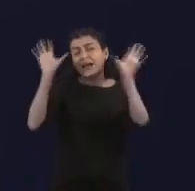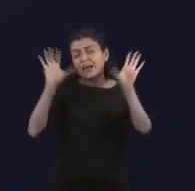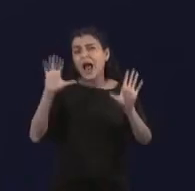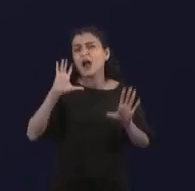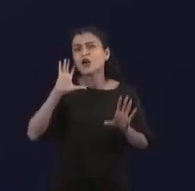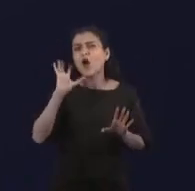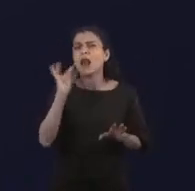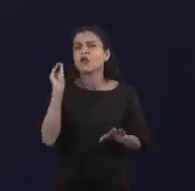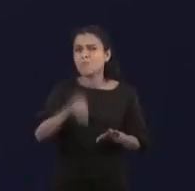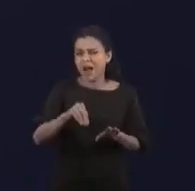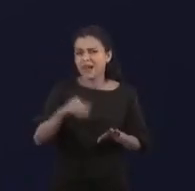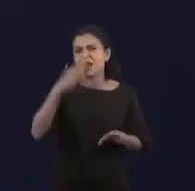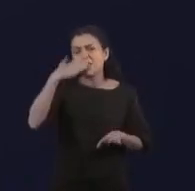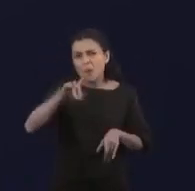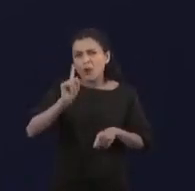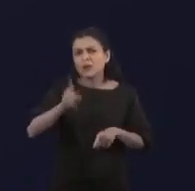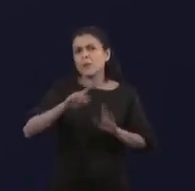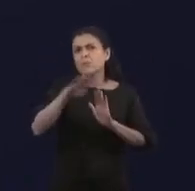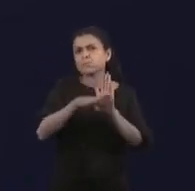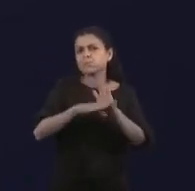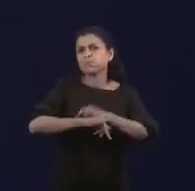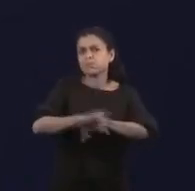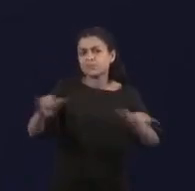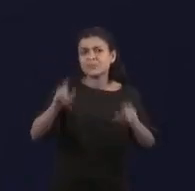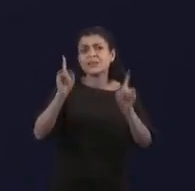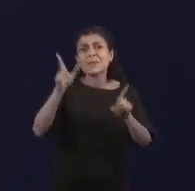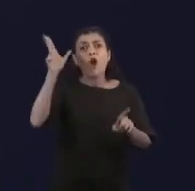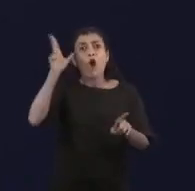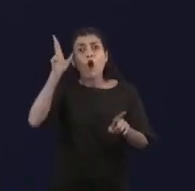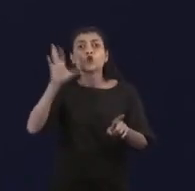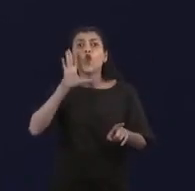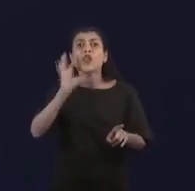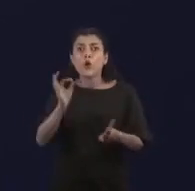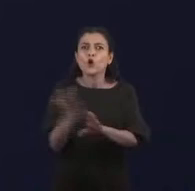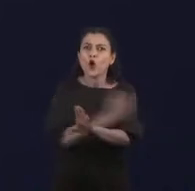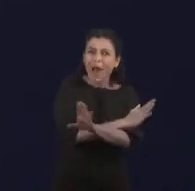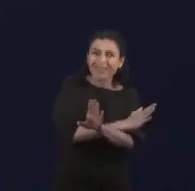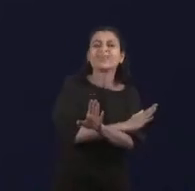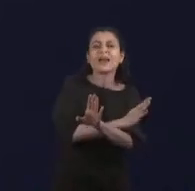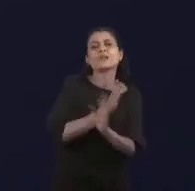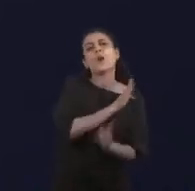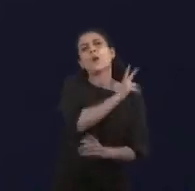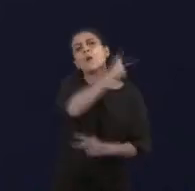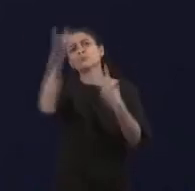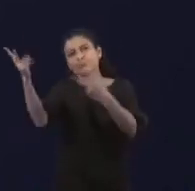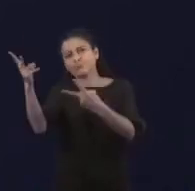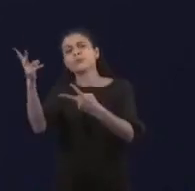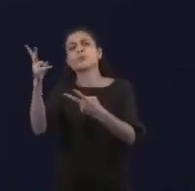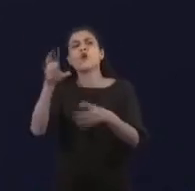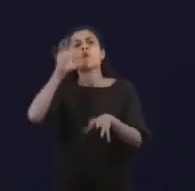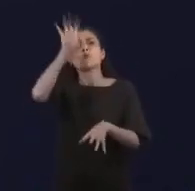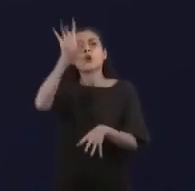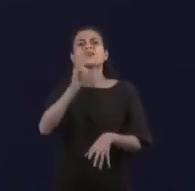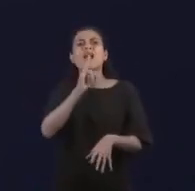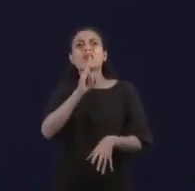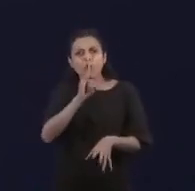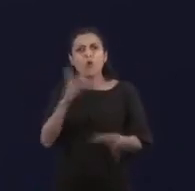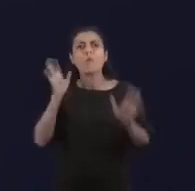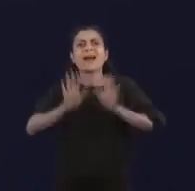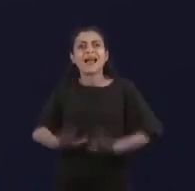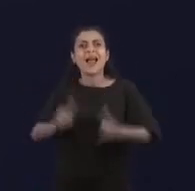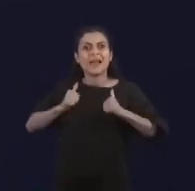a pasar la agenda, el 8 haremos allí en Tucumán la vigilia y después de las 12 de la noche, por